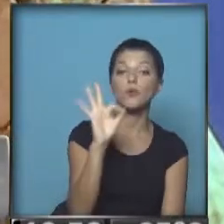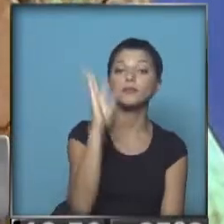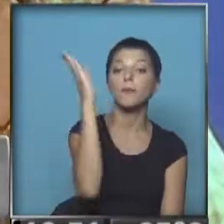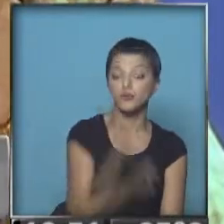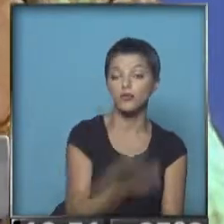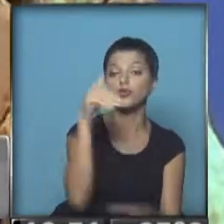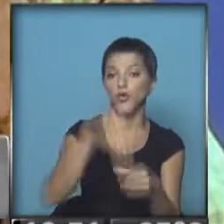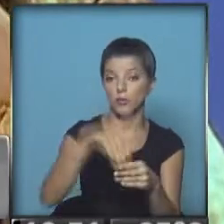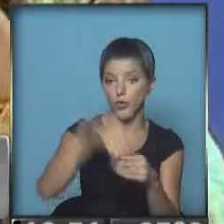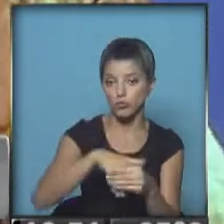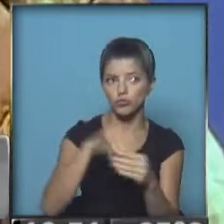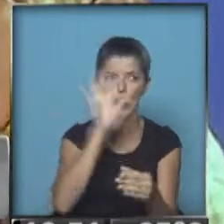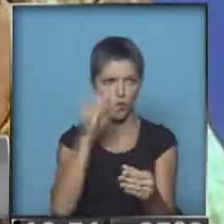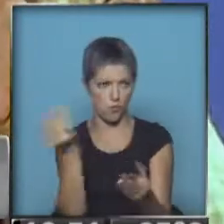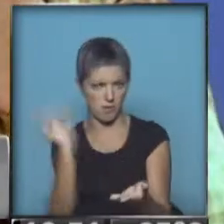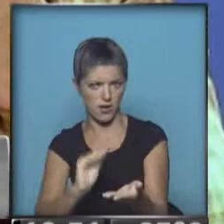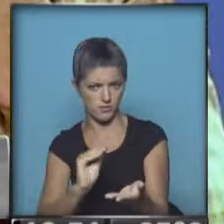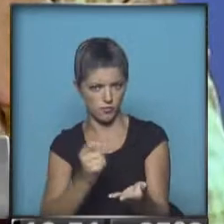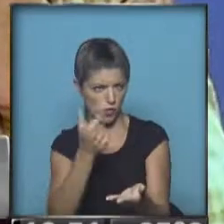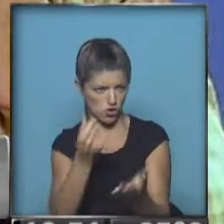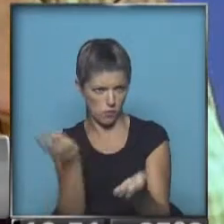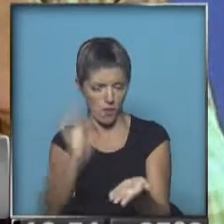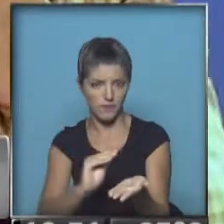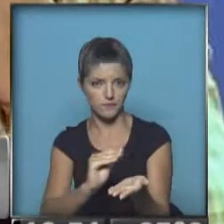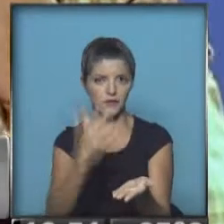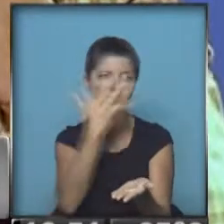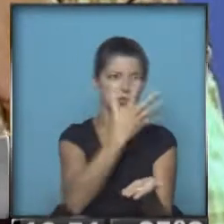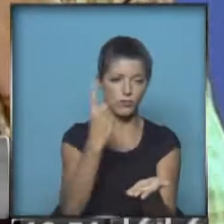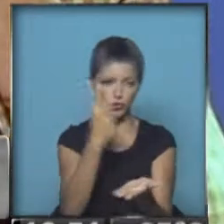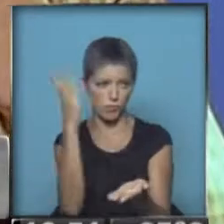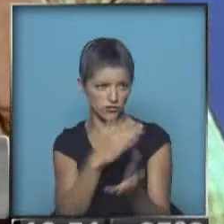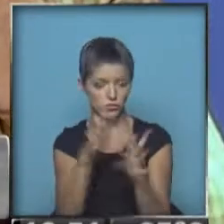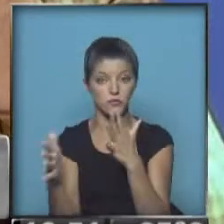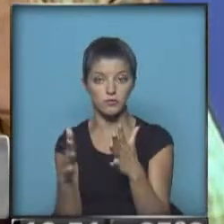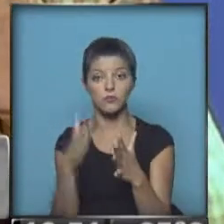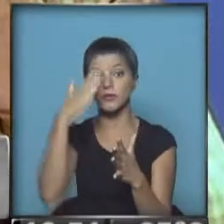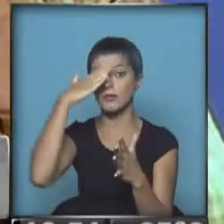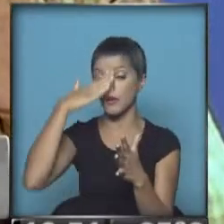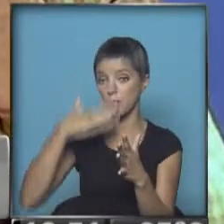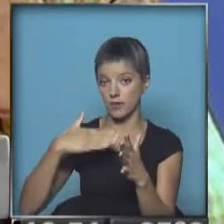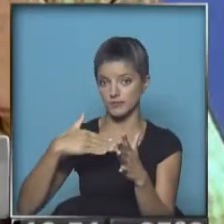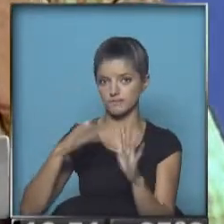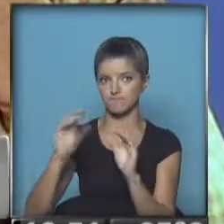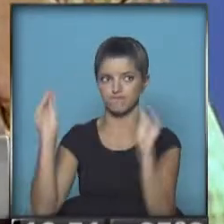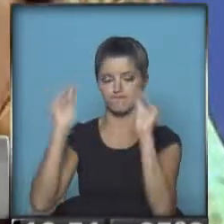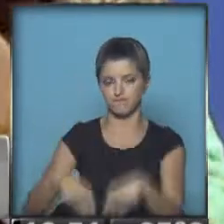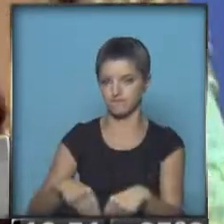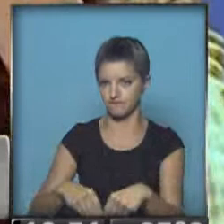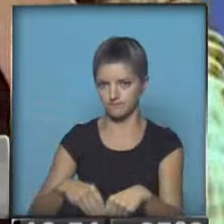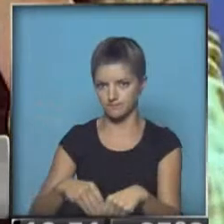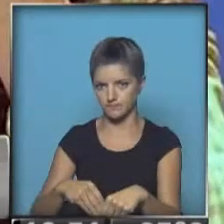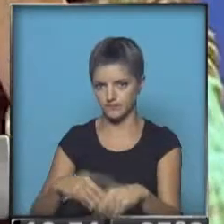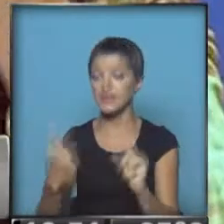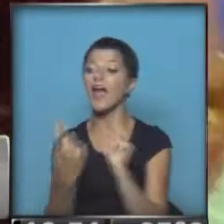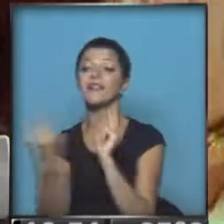votos, o un poco más, unas pocas décimas más, casi un 51, y al poco tiempo deslegitimado. Y la